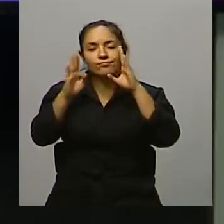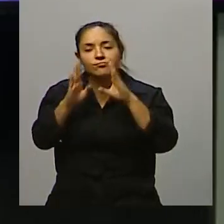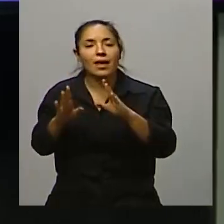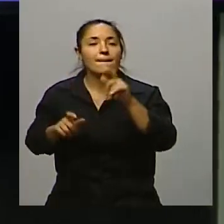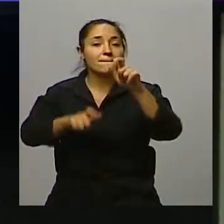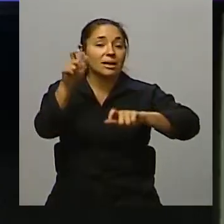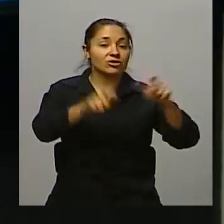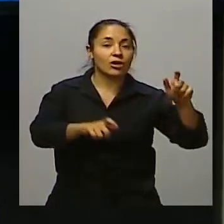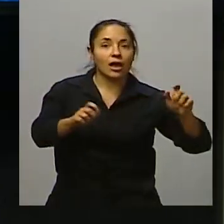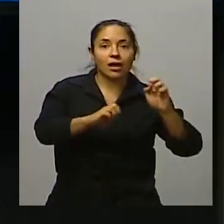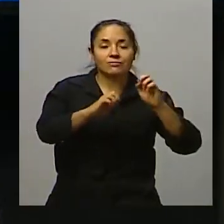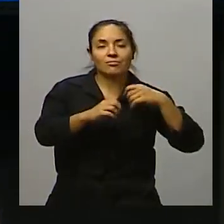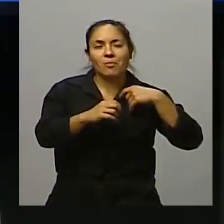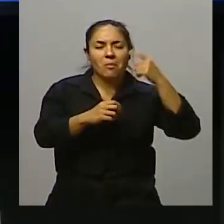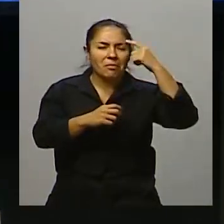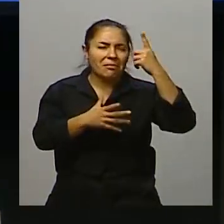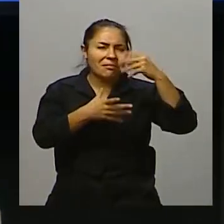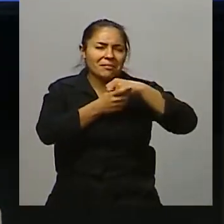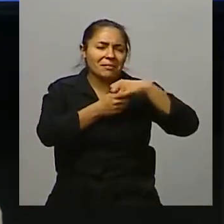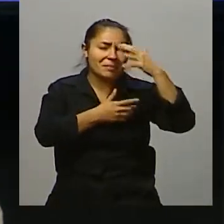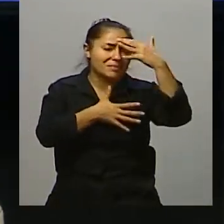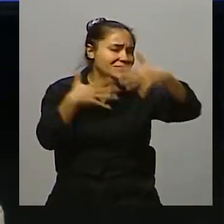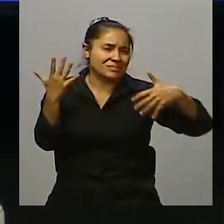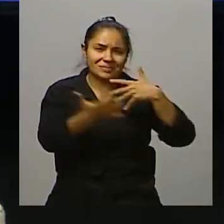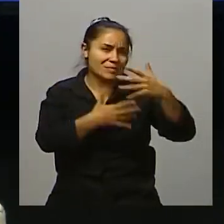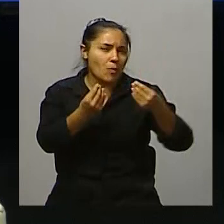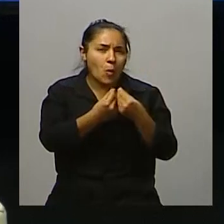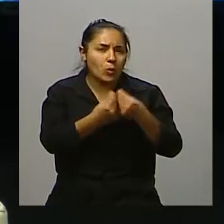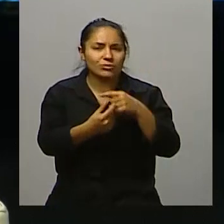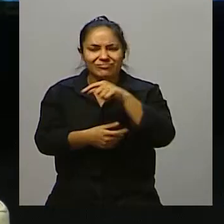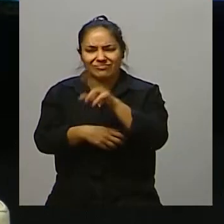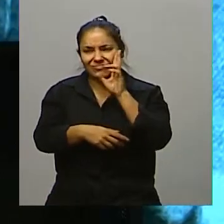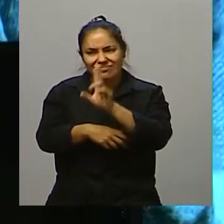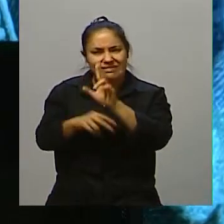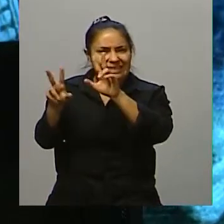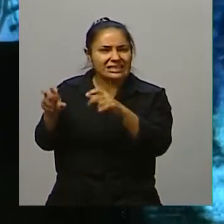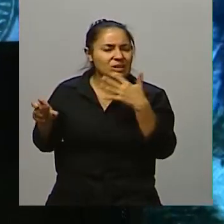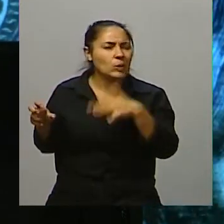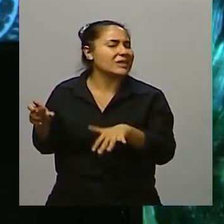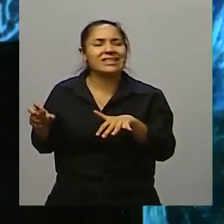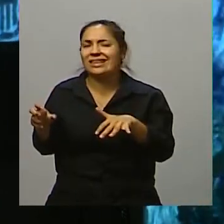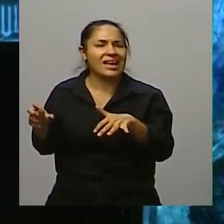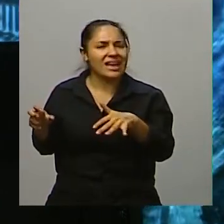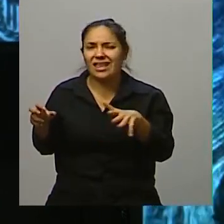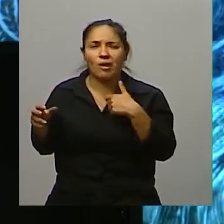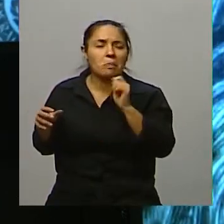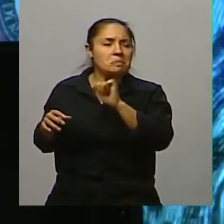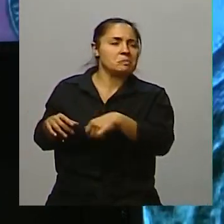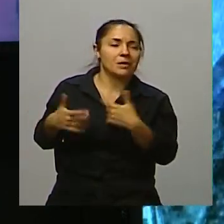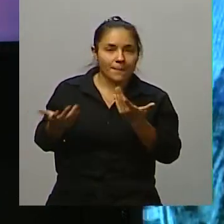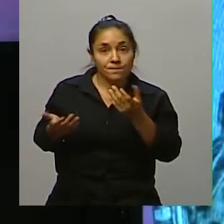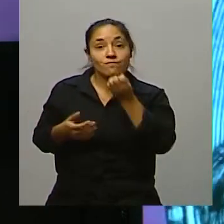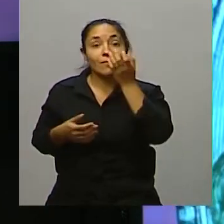tan ocupada en pensar en tantas cosas que por ahí esto no lo entiende o le pasa por el costado, y está bueno entender y sobre todo saber qué